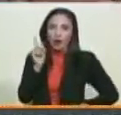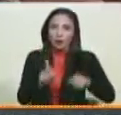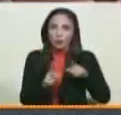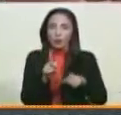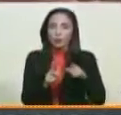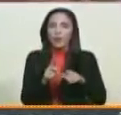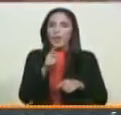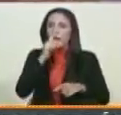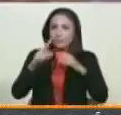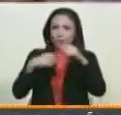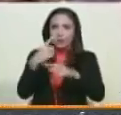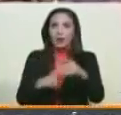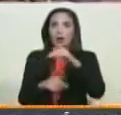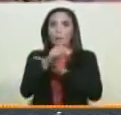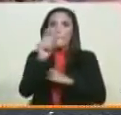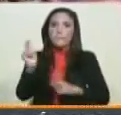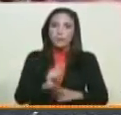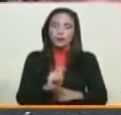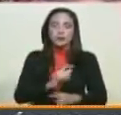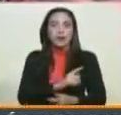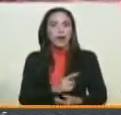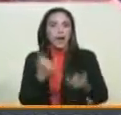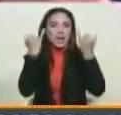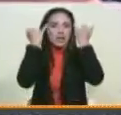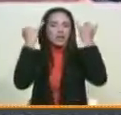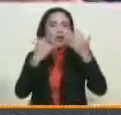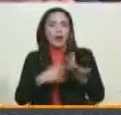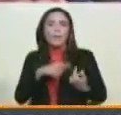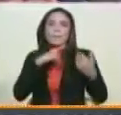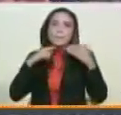de magnicidio, del magnicidio frustrado